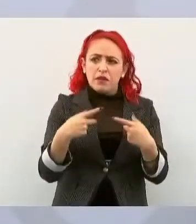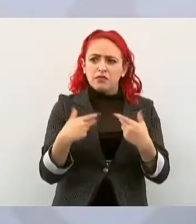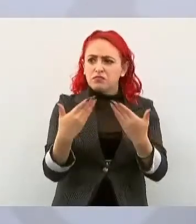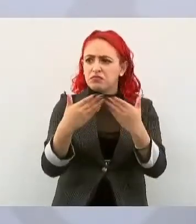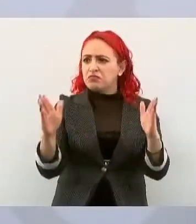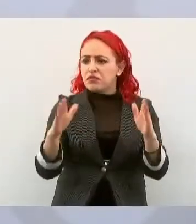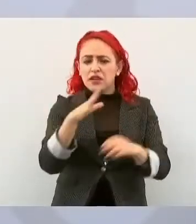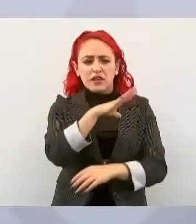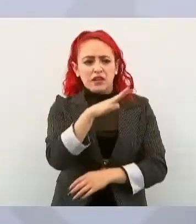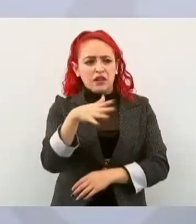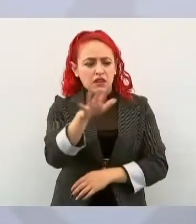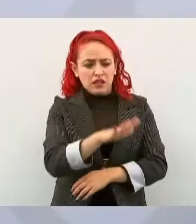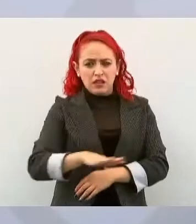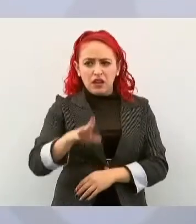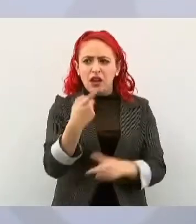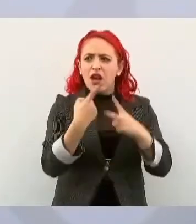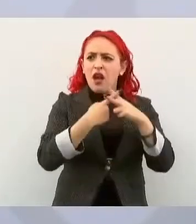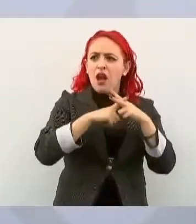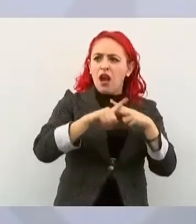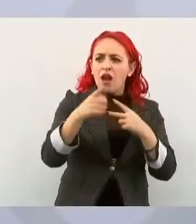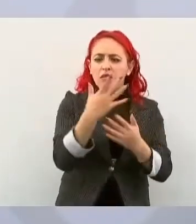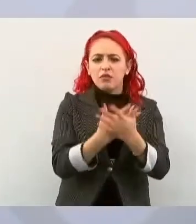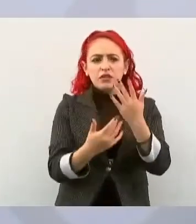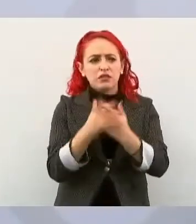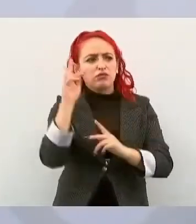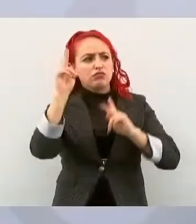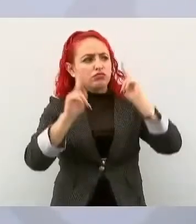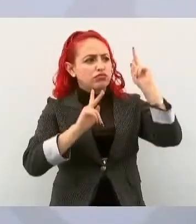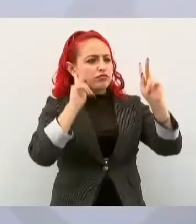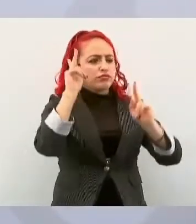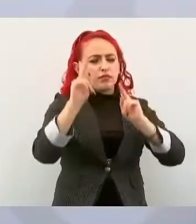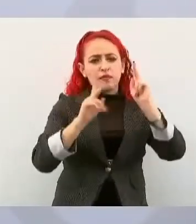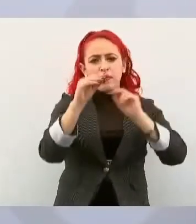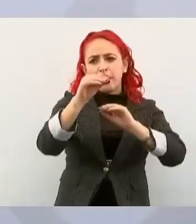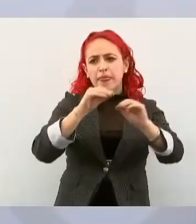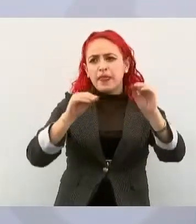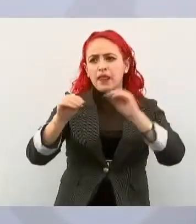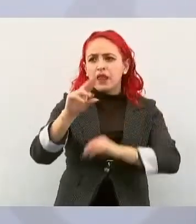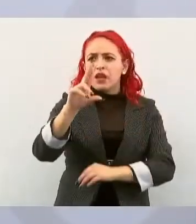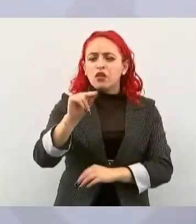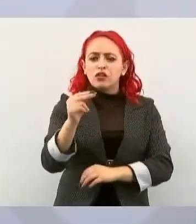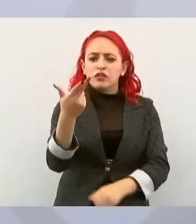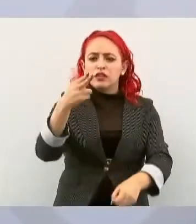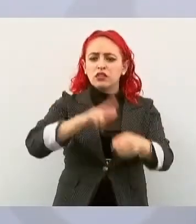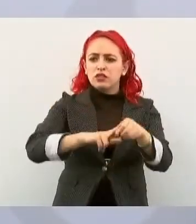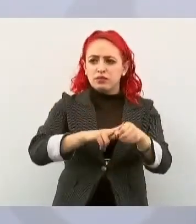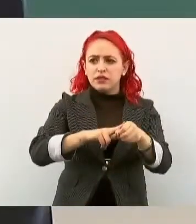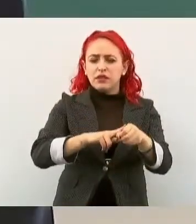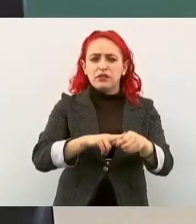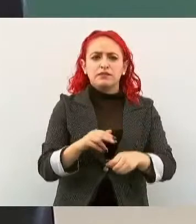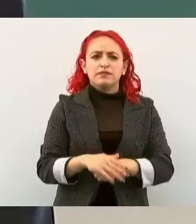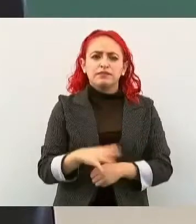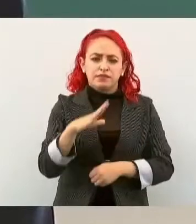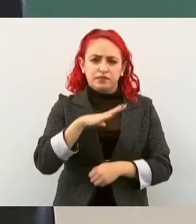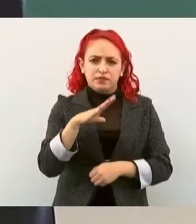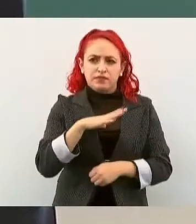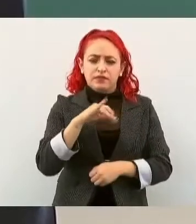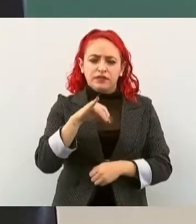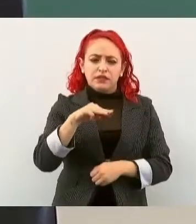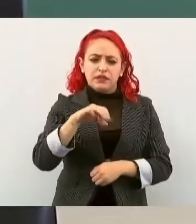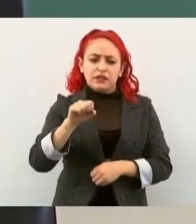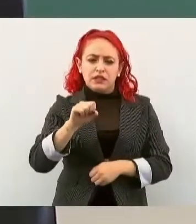abierta. Y empezamos a hacer un recorrido por los 80 hospitales que habían del